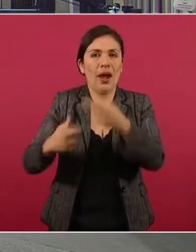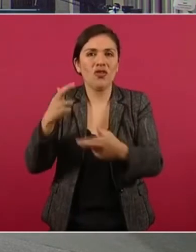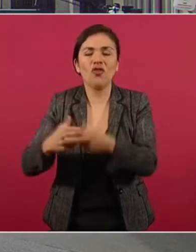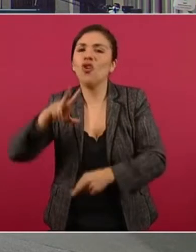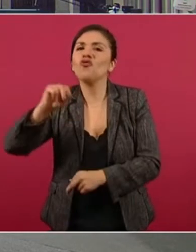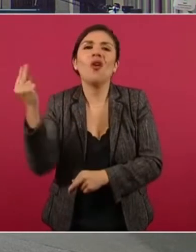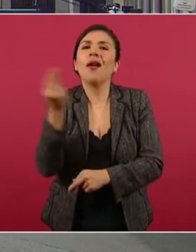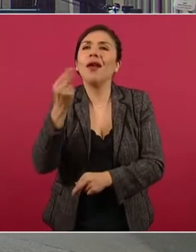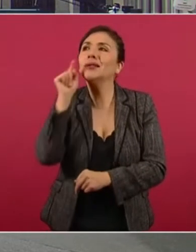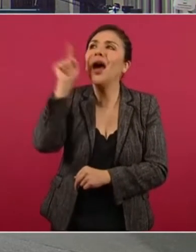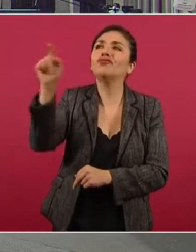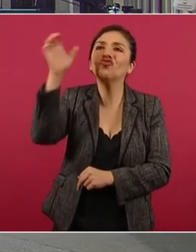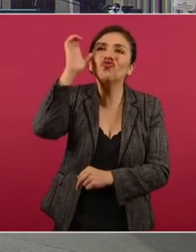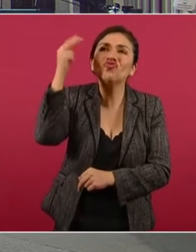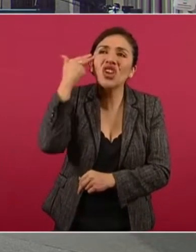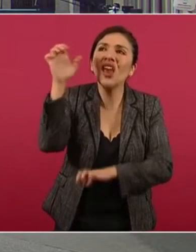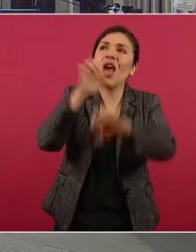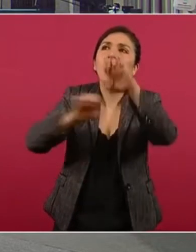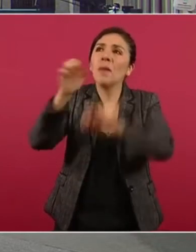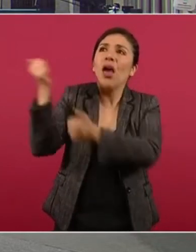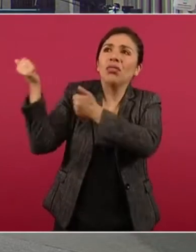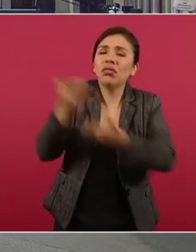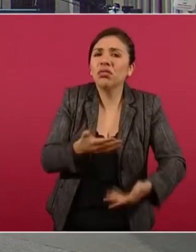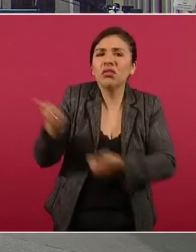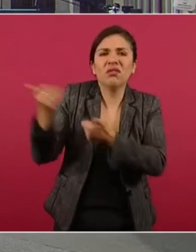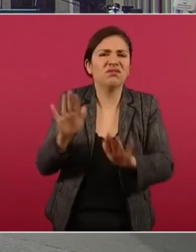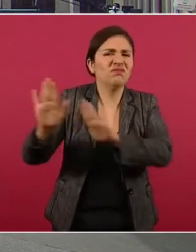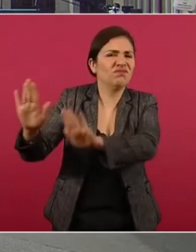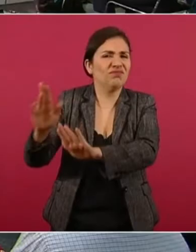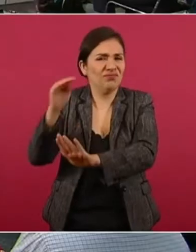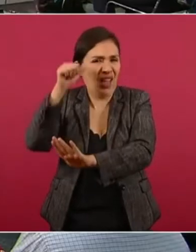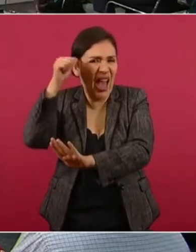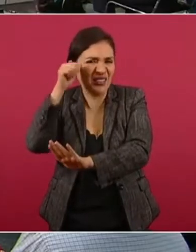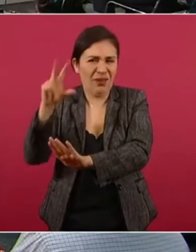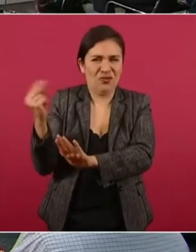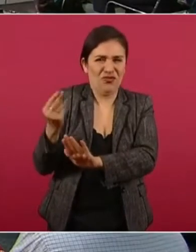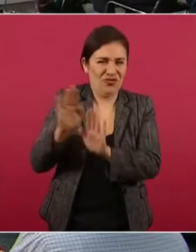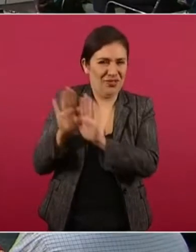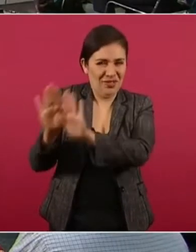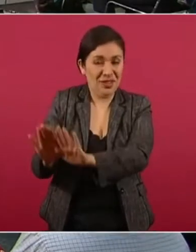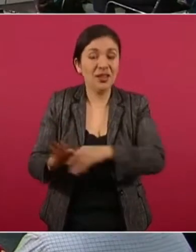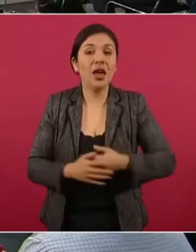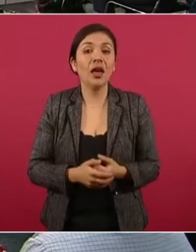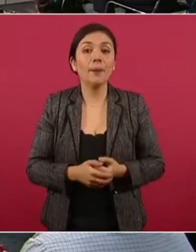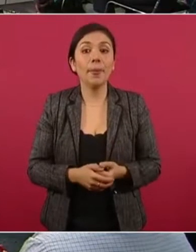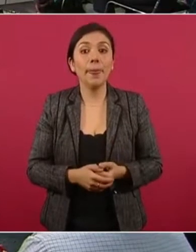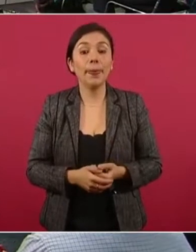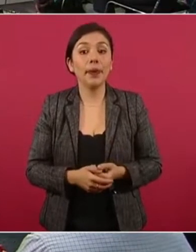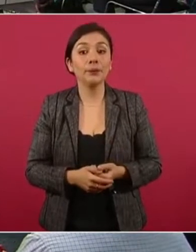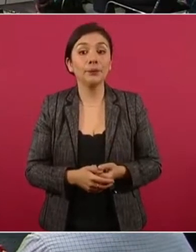depender de China y de las empresas asiáticas? Entonces, y